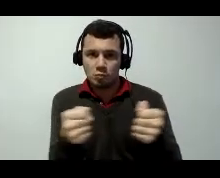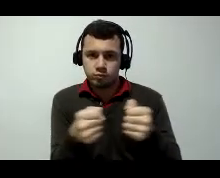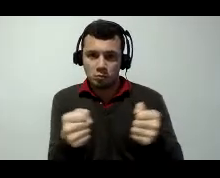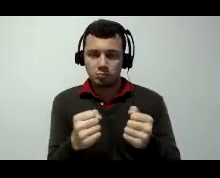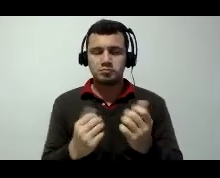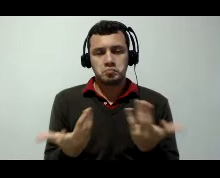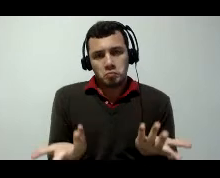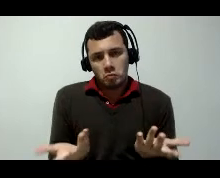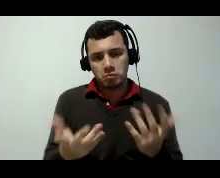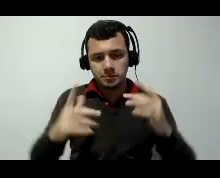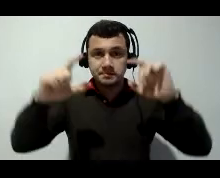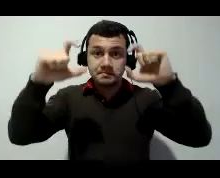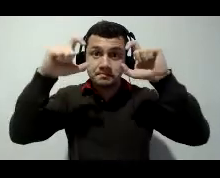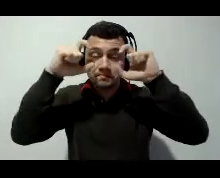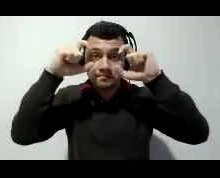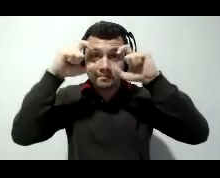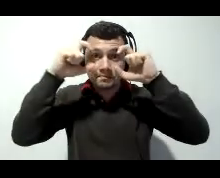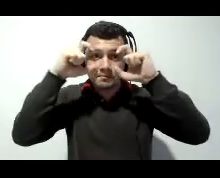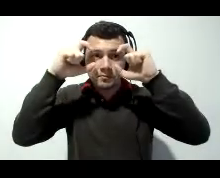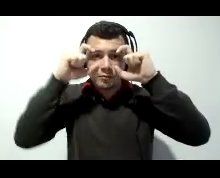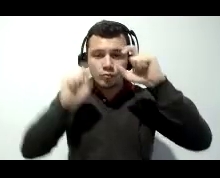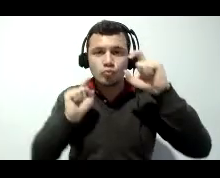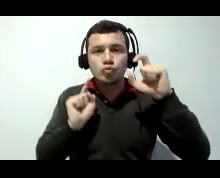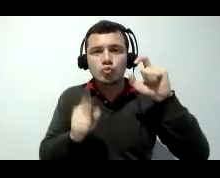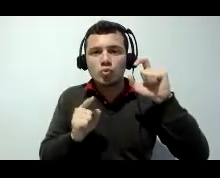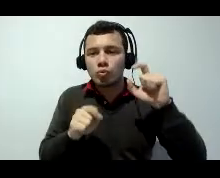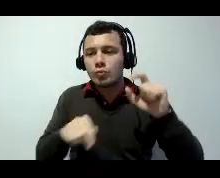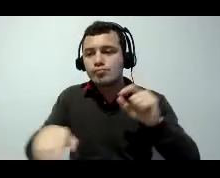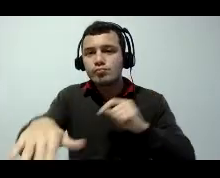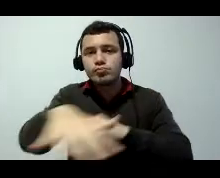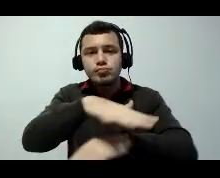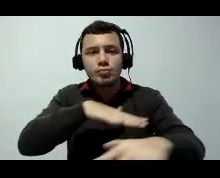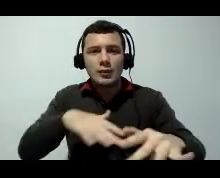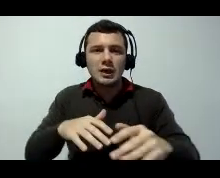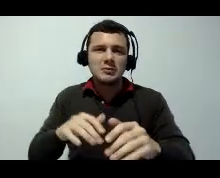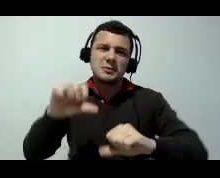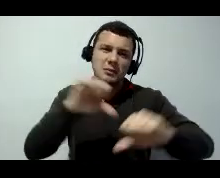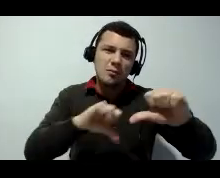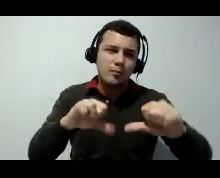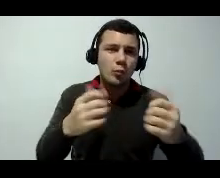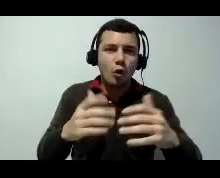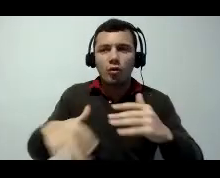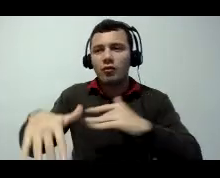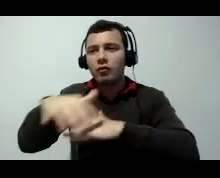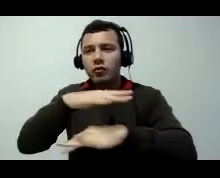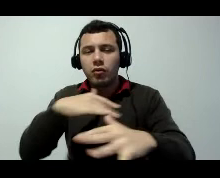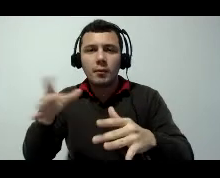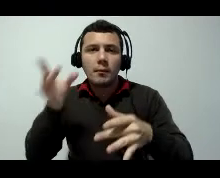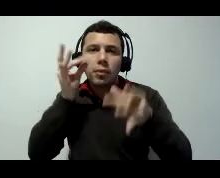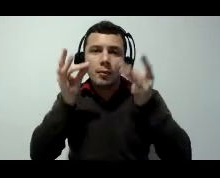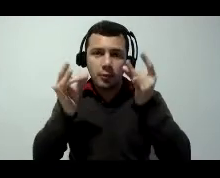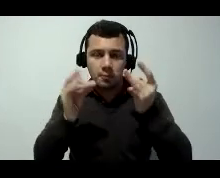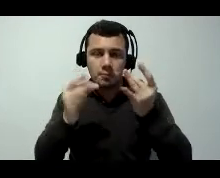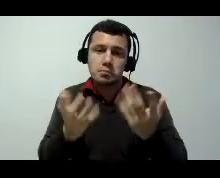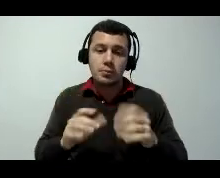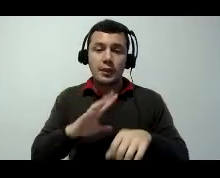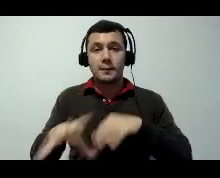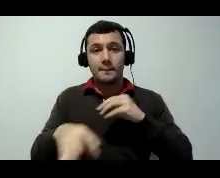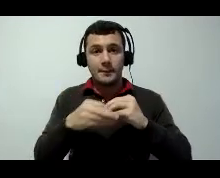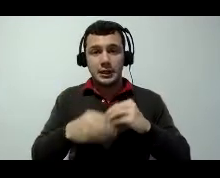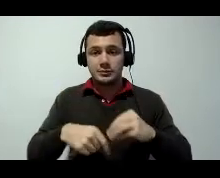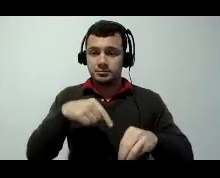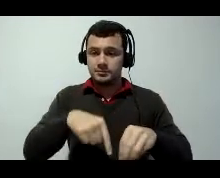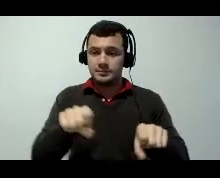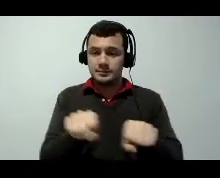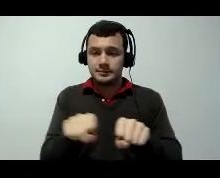para proteger los ojos de material orgánico o de los productos químicos, y botas o zapatos cerrados, ¿cierto? Hay algo muy importante